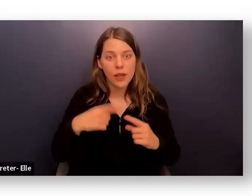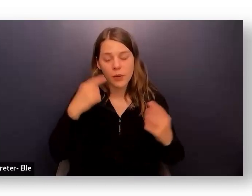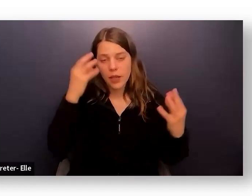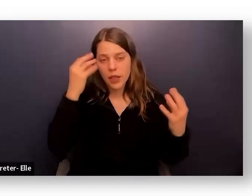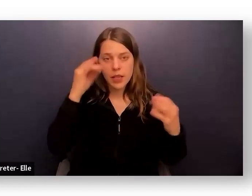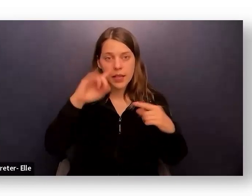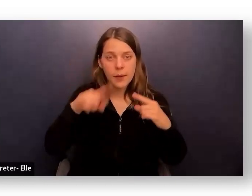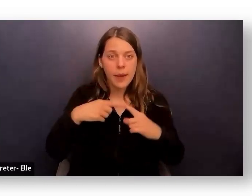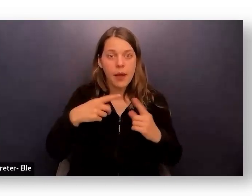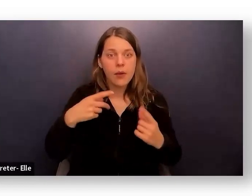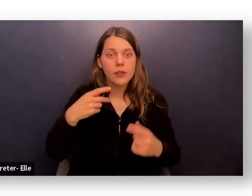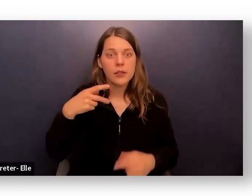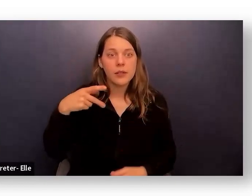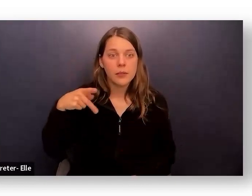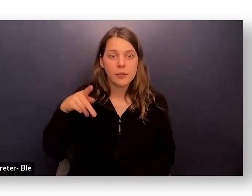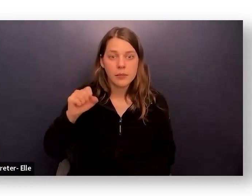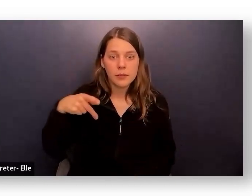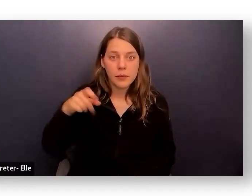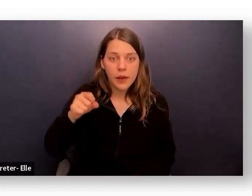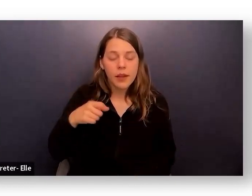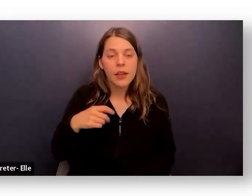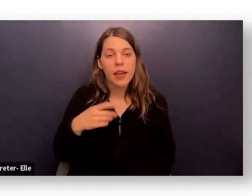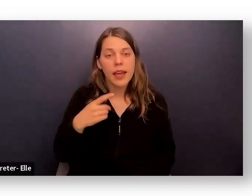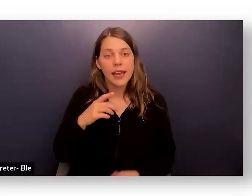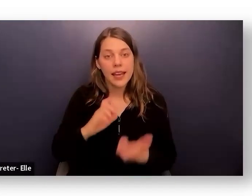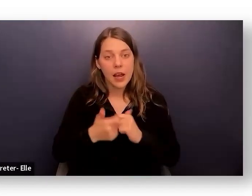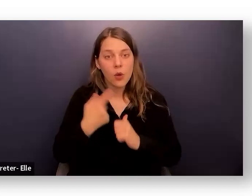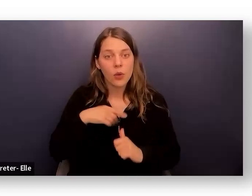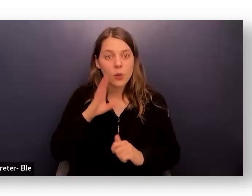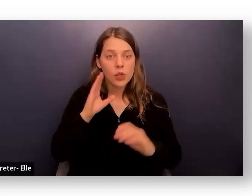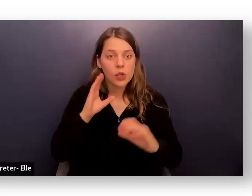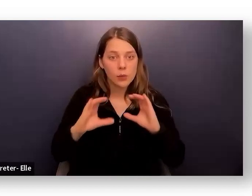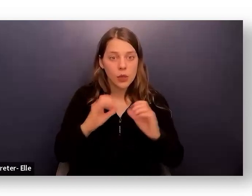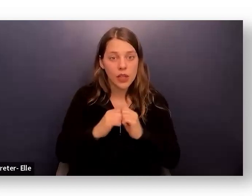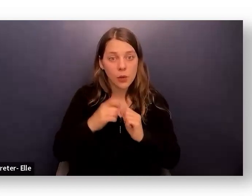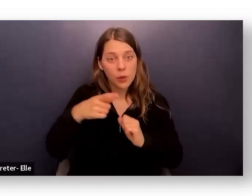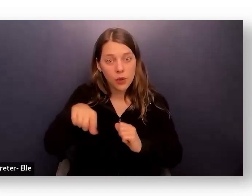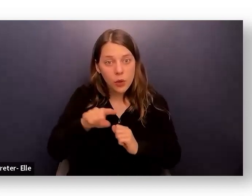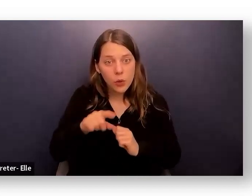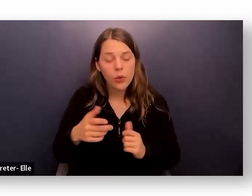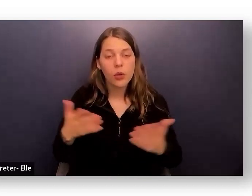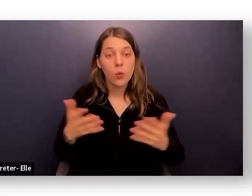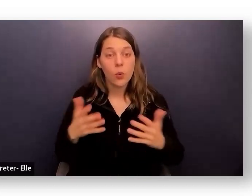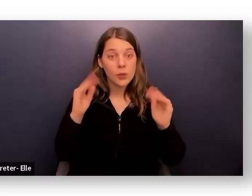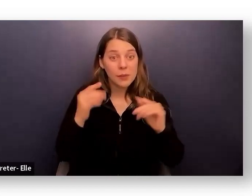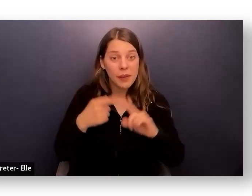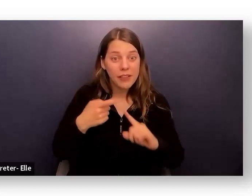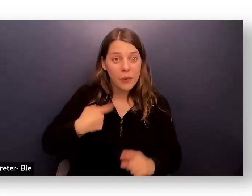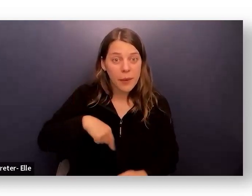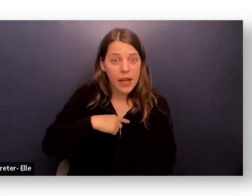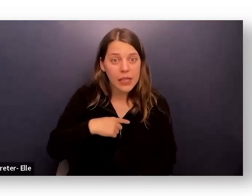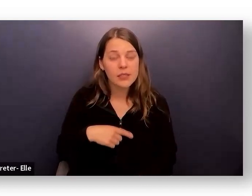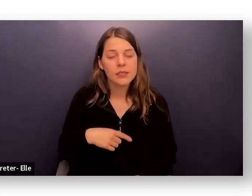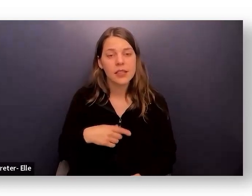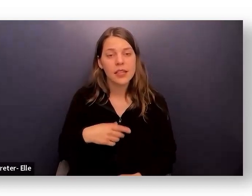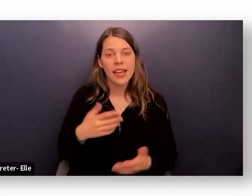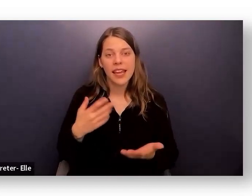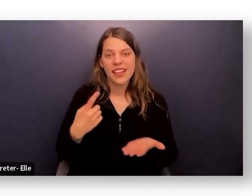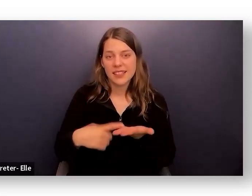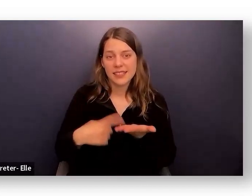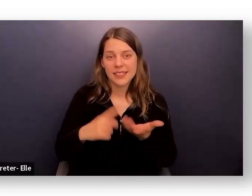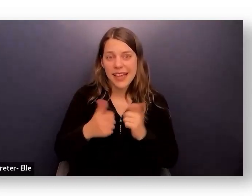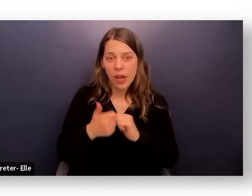que nosotros enfrentamos cuando consideramos estas PSPS, qué es lo que usamos con ustedes y qué